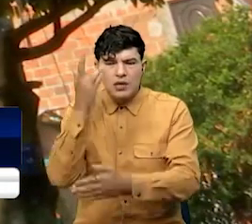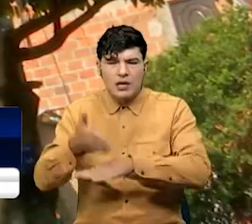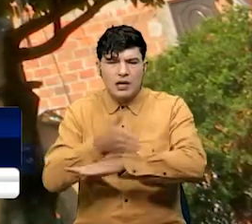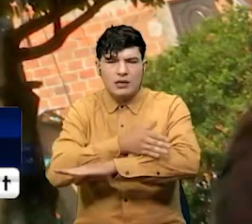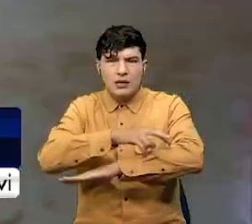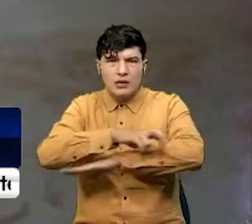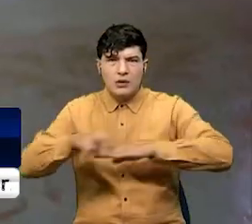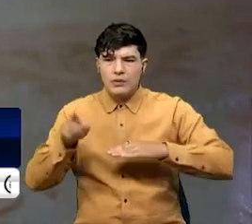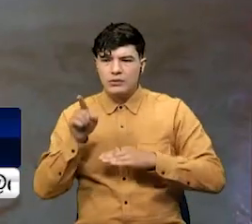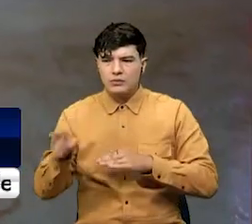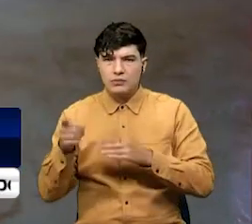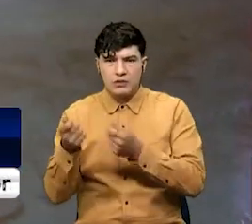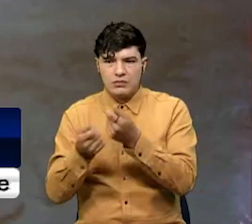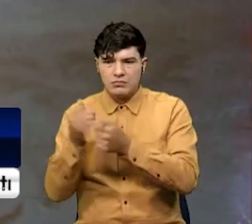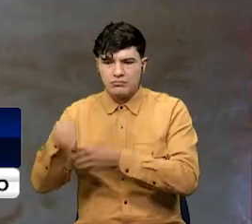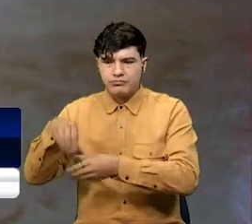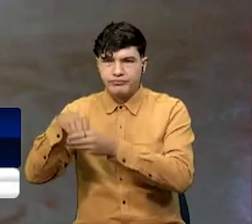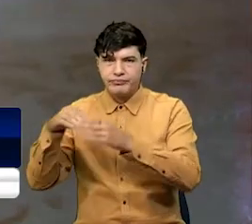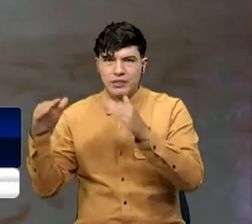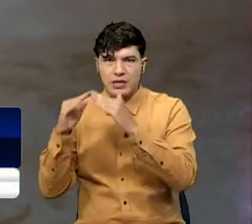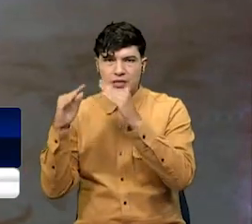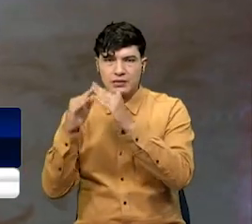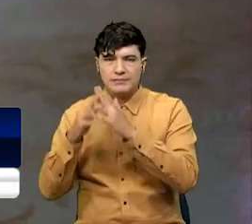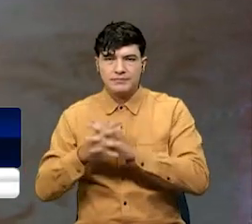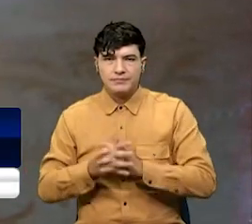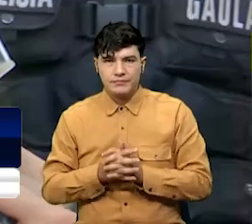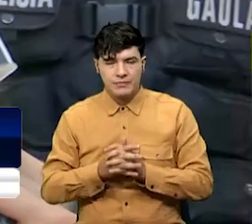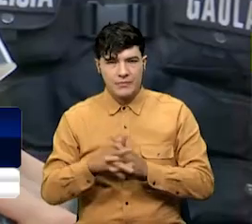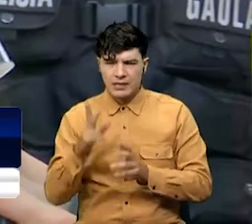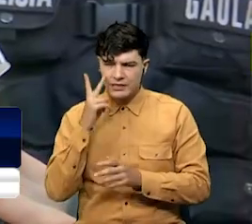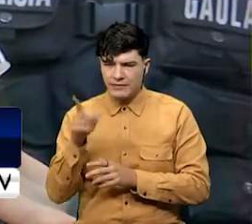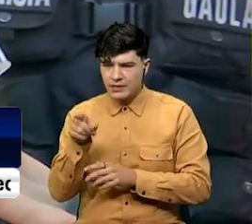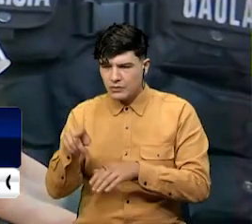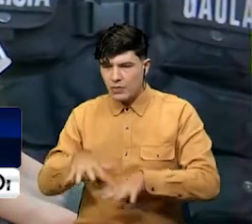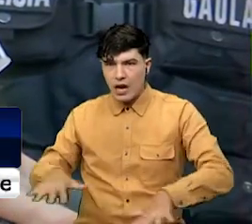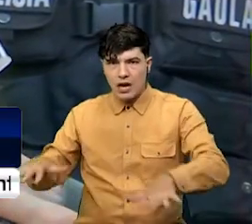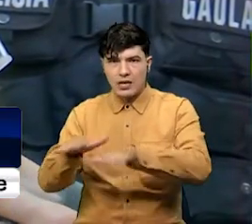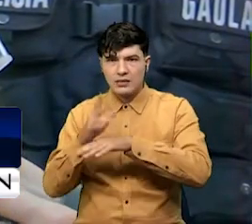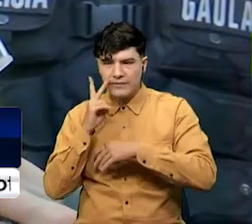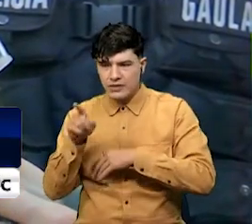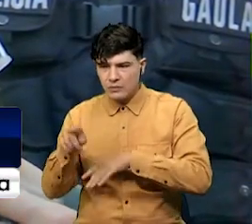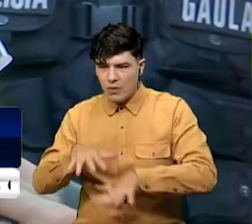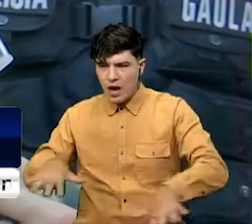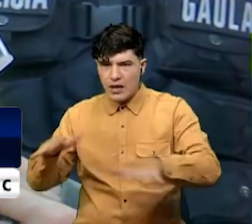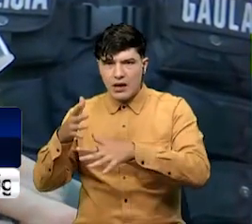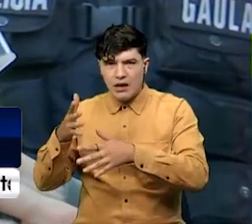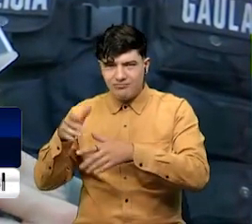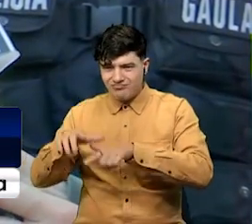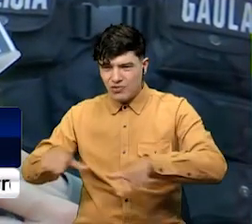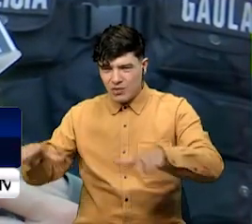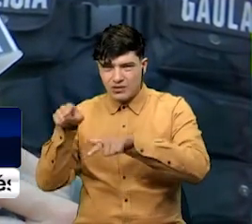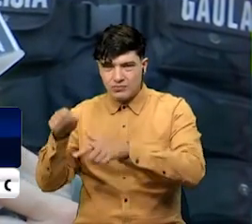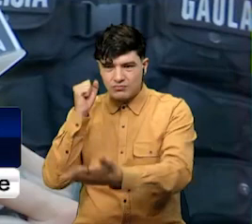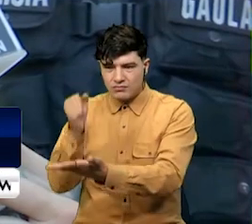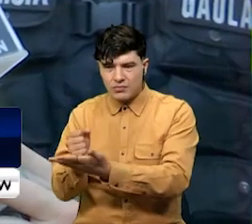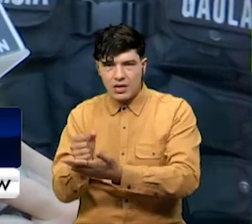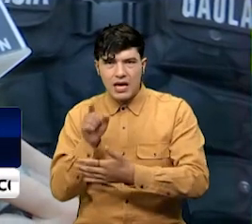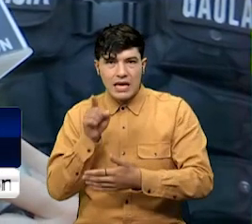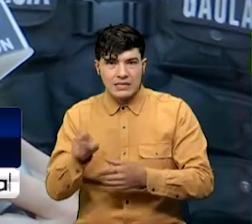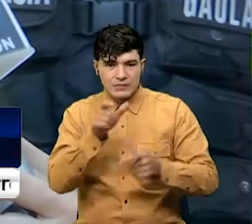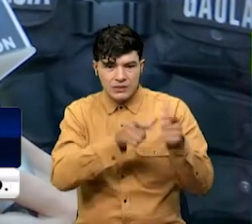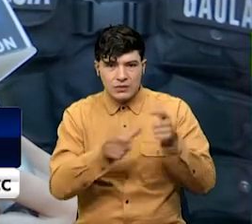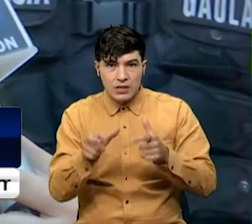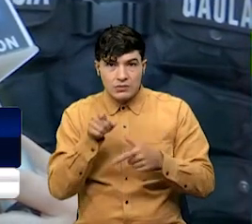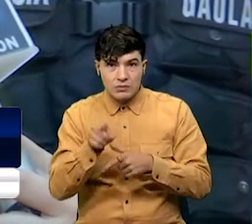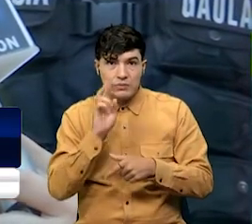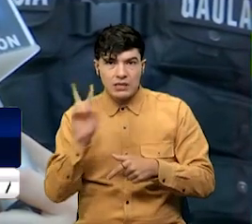que la víctima tenía en su casa lo que se observa en la escena del delito que buscaron muchas